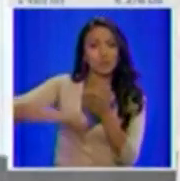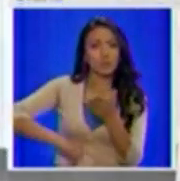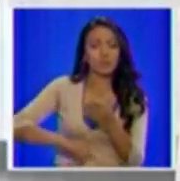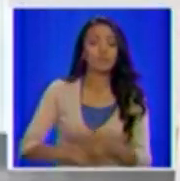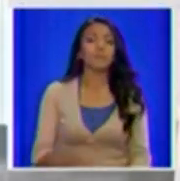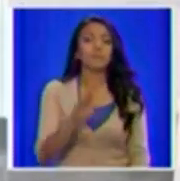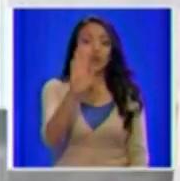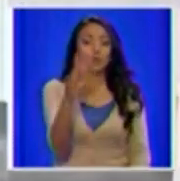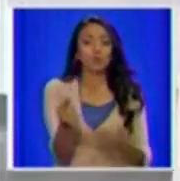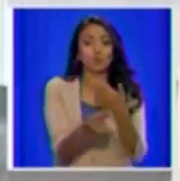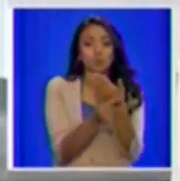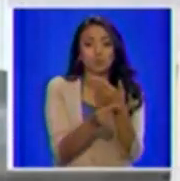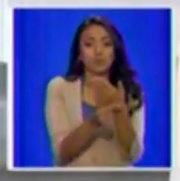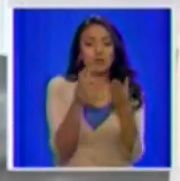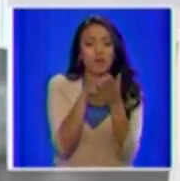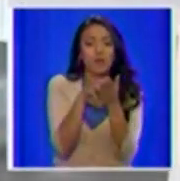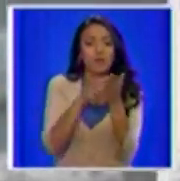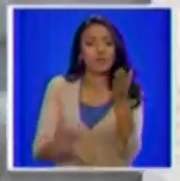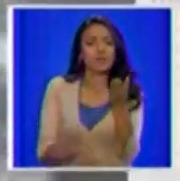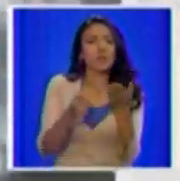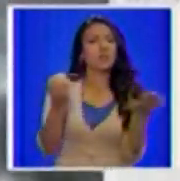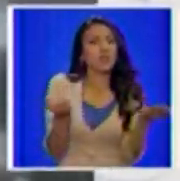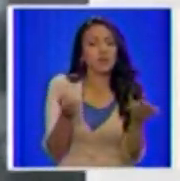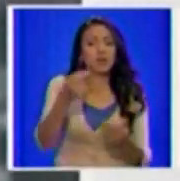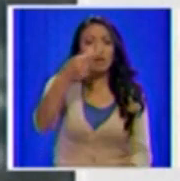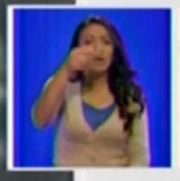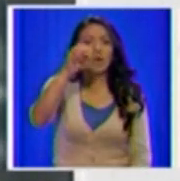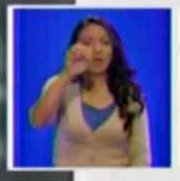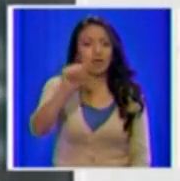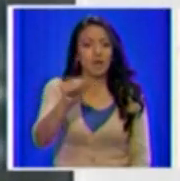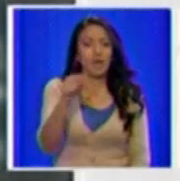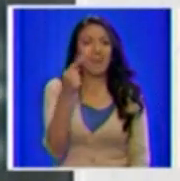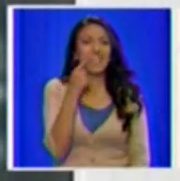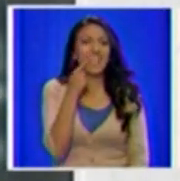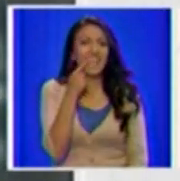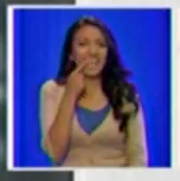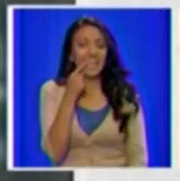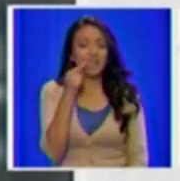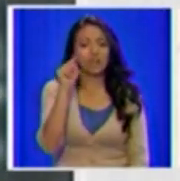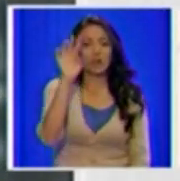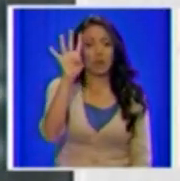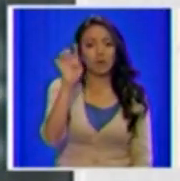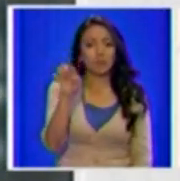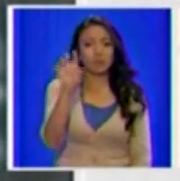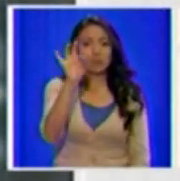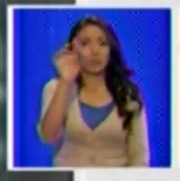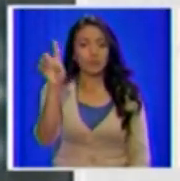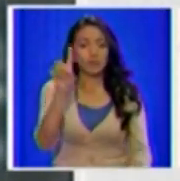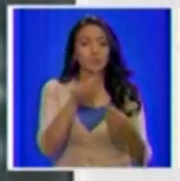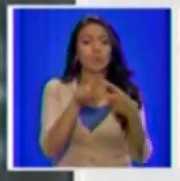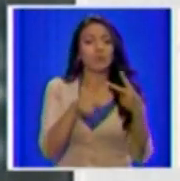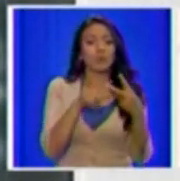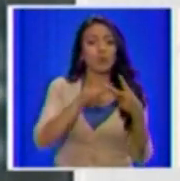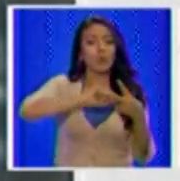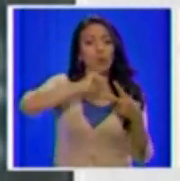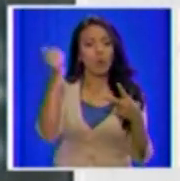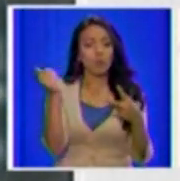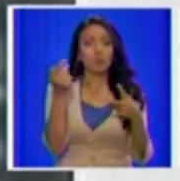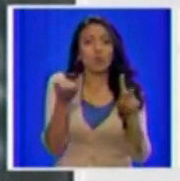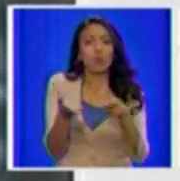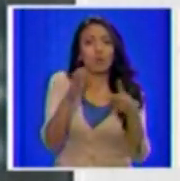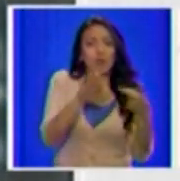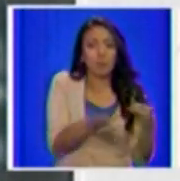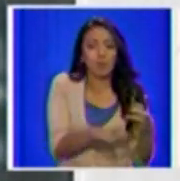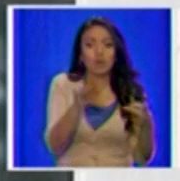sus cuentas consta un descuento con el concepto GEA Dental por $4.91, otro de GEA Exequial por